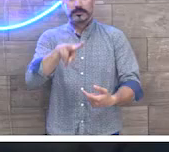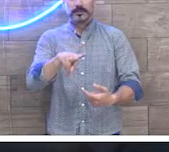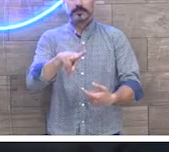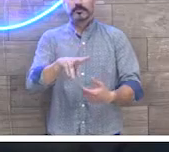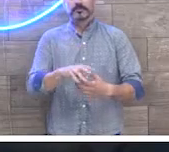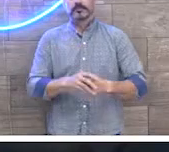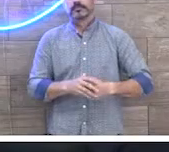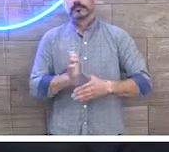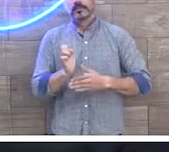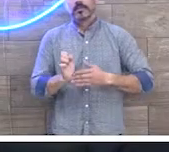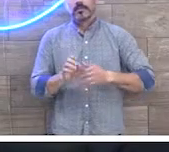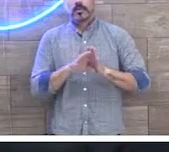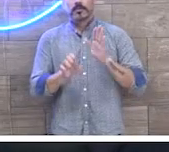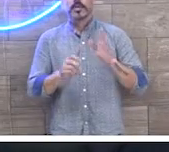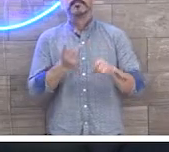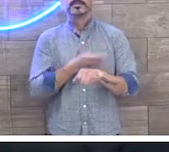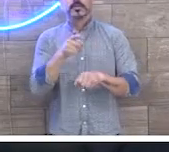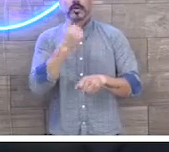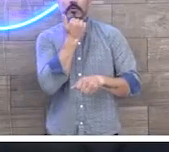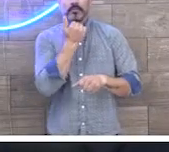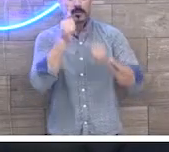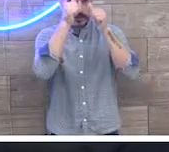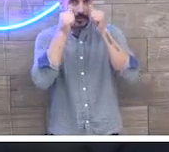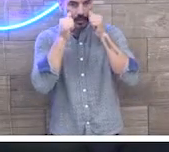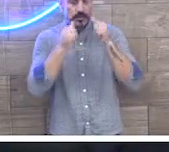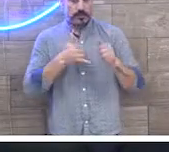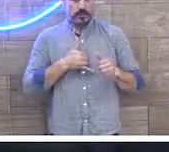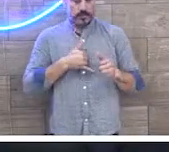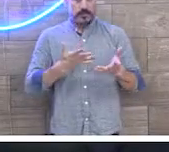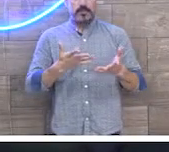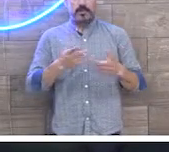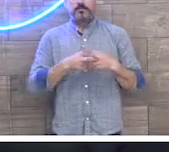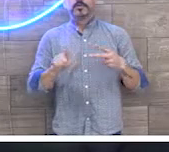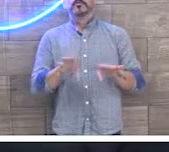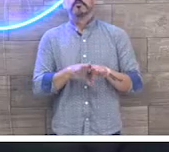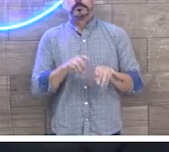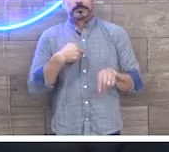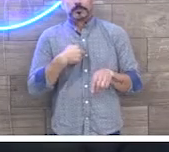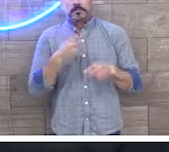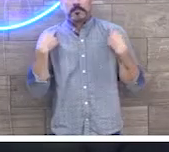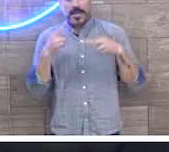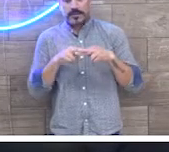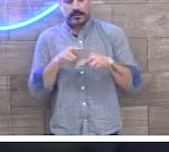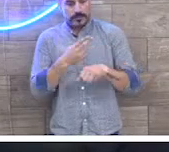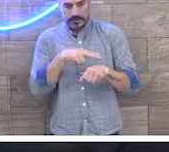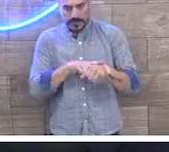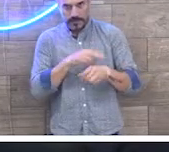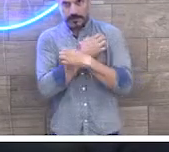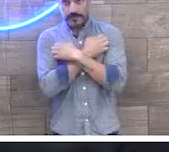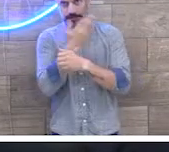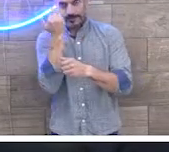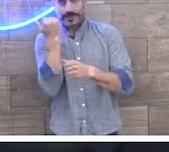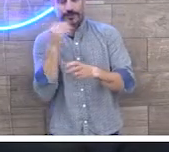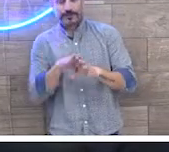¿Qué implica ser ciego? Uh-huh. ¿Por dónde empiezo? Y ahí es donde empiezan una serie de detalles desde el orden,